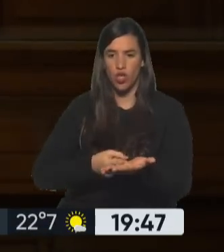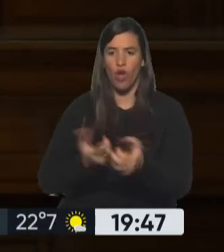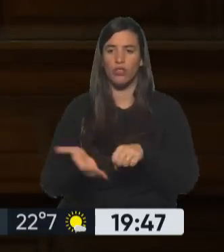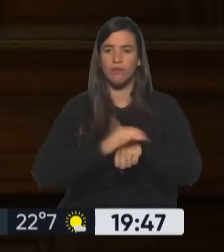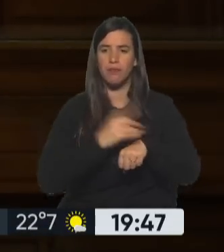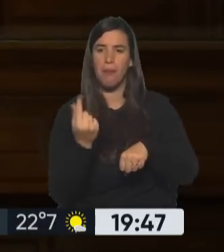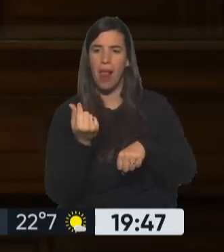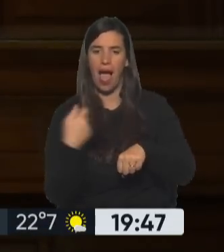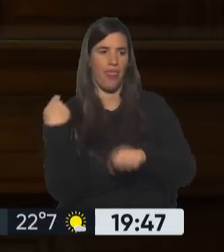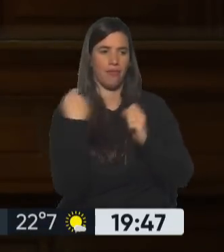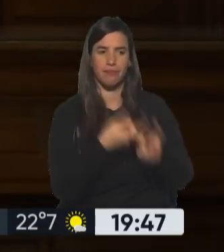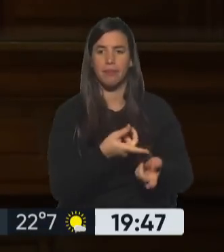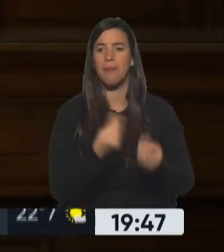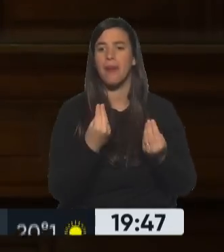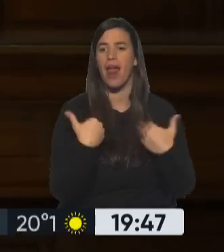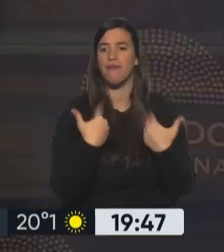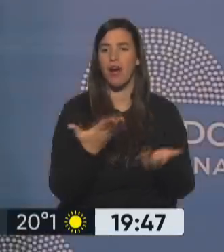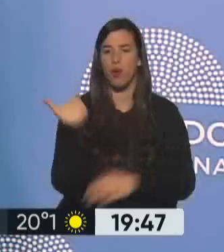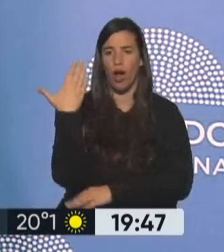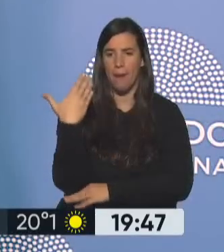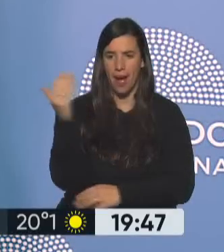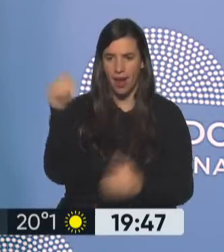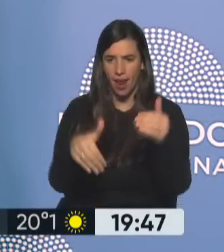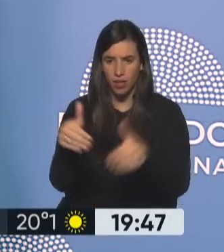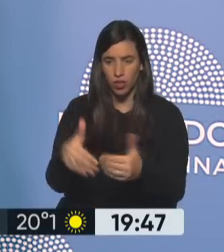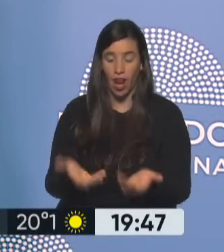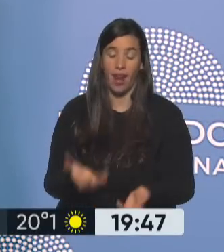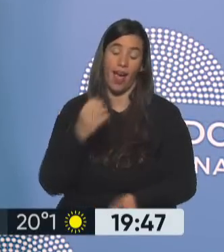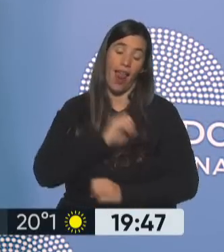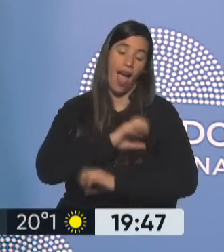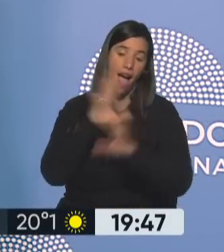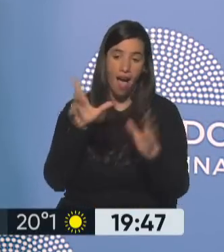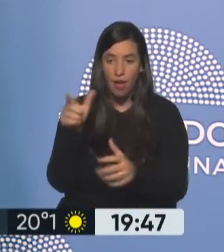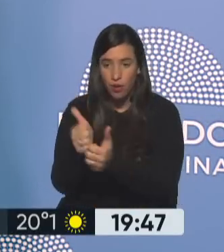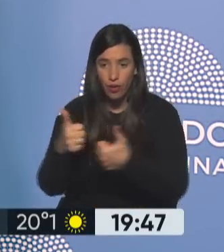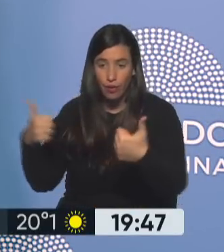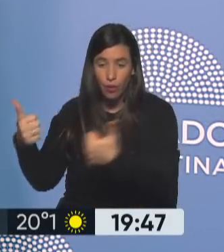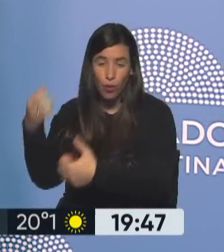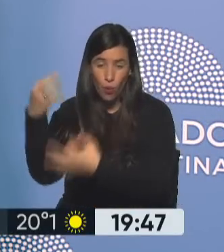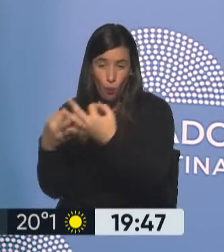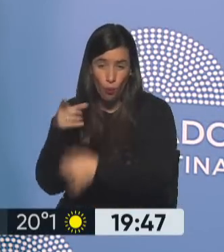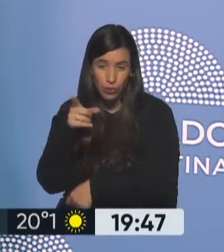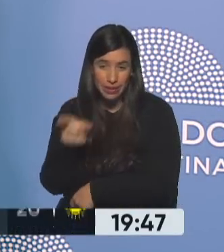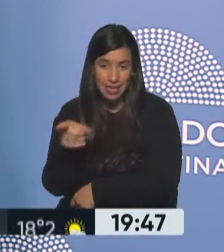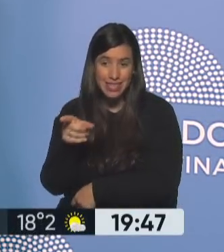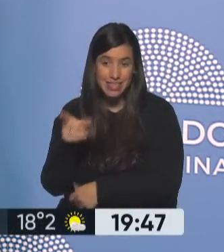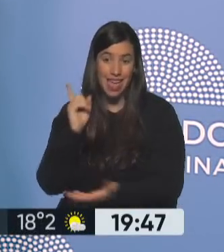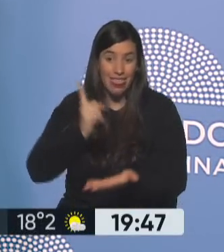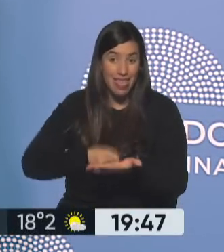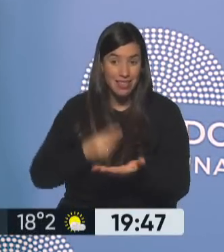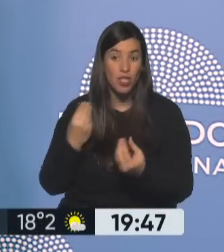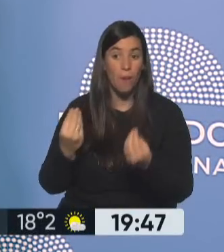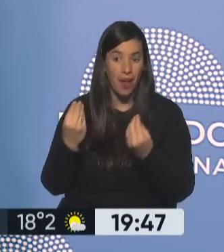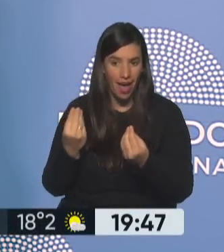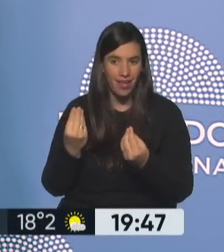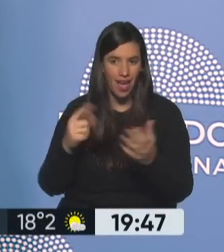claro que la Corte dictó el fallo de coparticipación para que la ciudad de Buenos Aires, concretamente